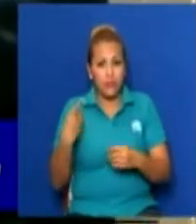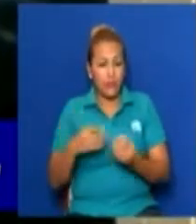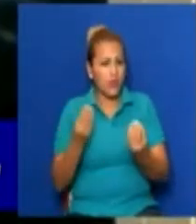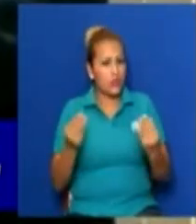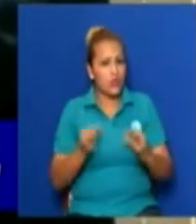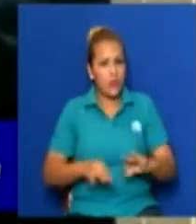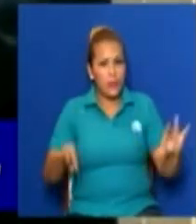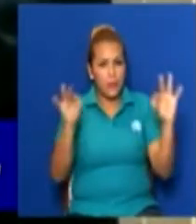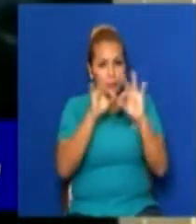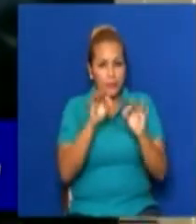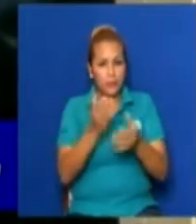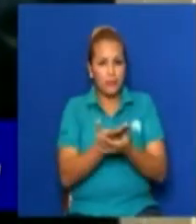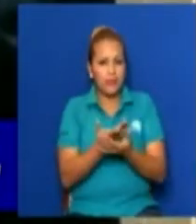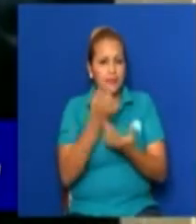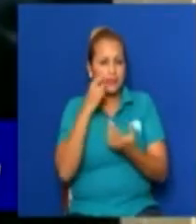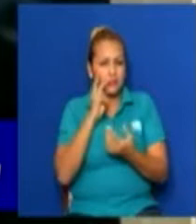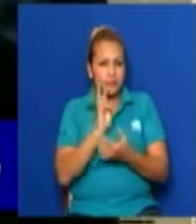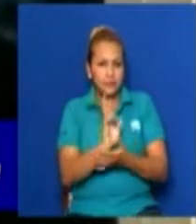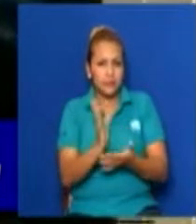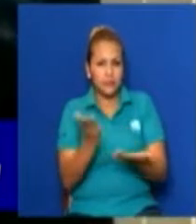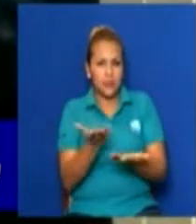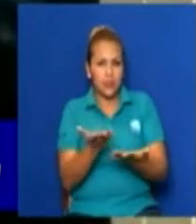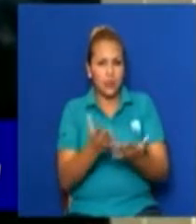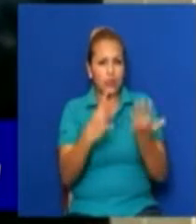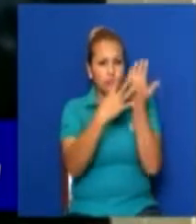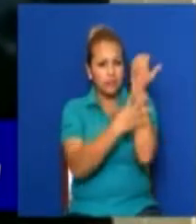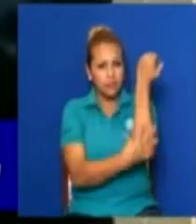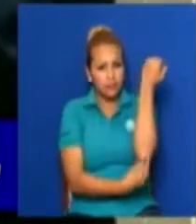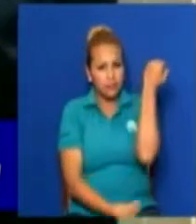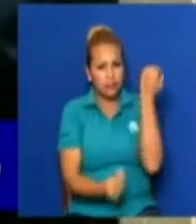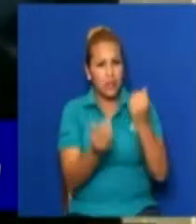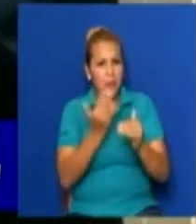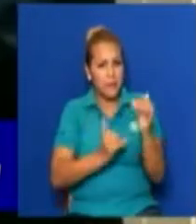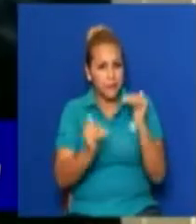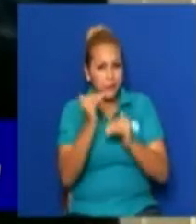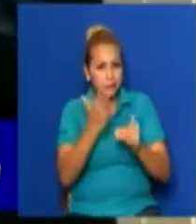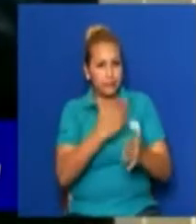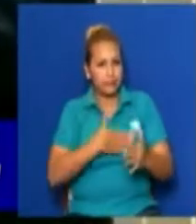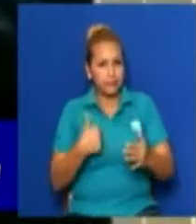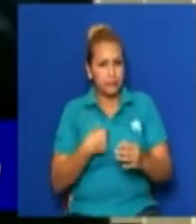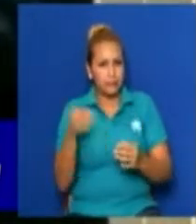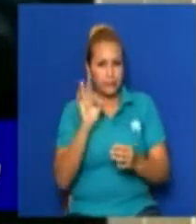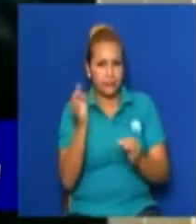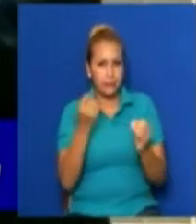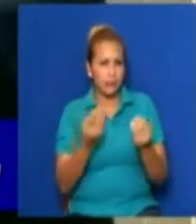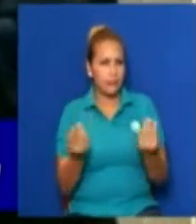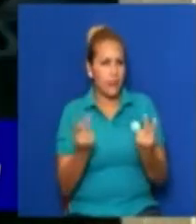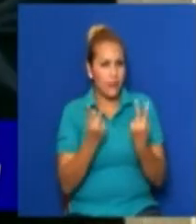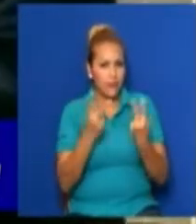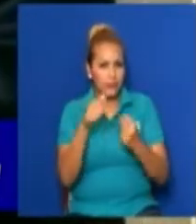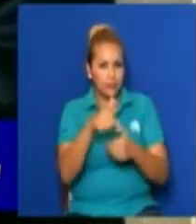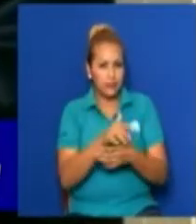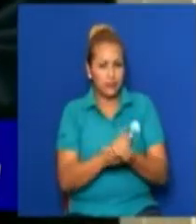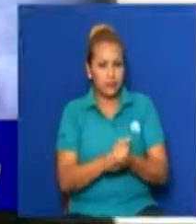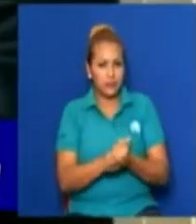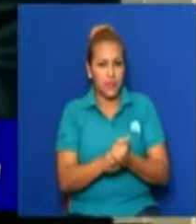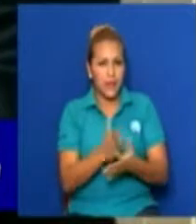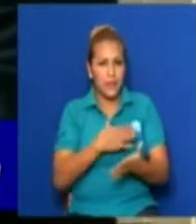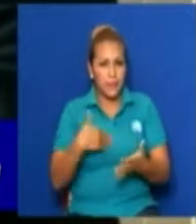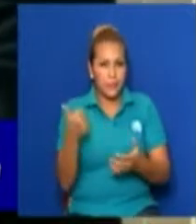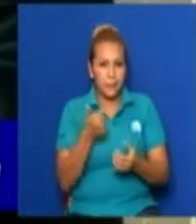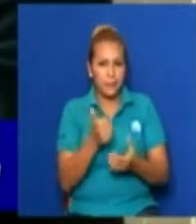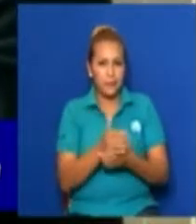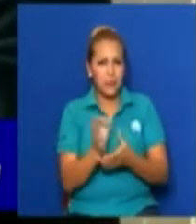su vinculación con la reducción de la pobreza, la mejora en la calidad de los servicios públicos, la mejora sobre